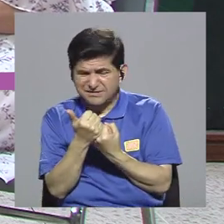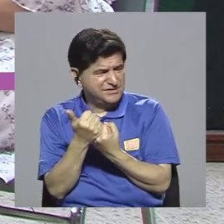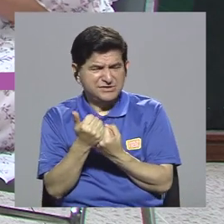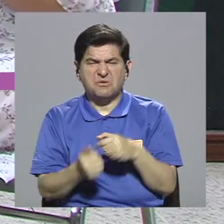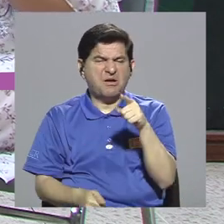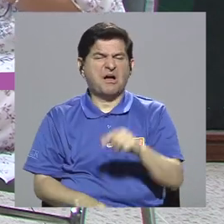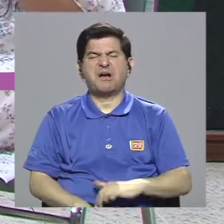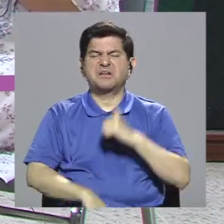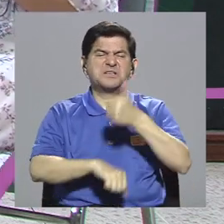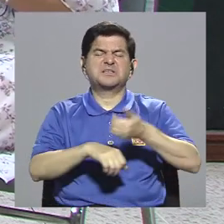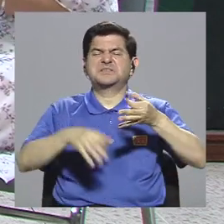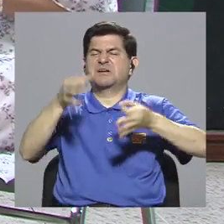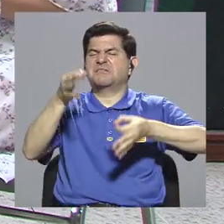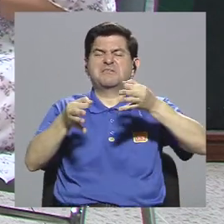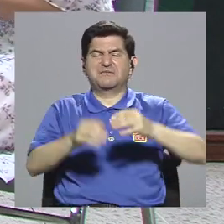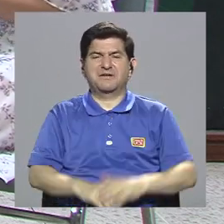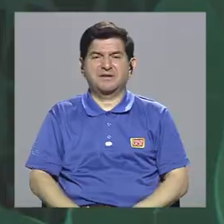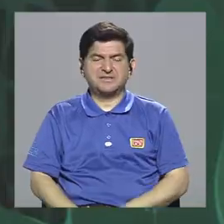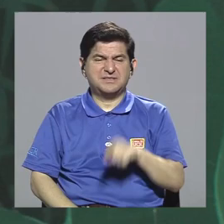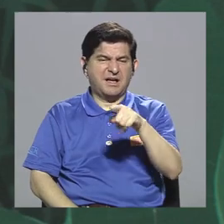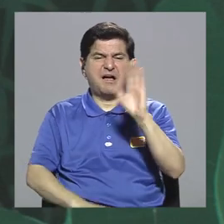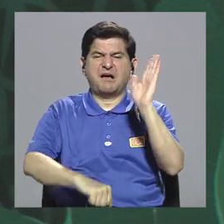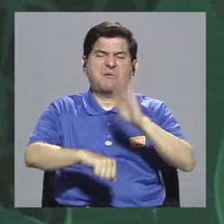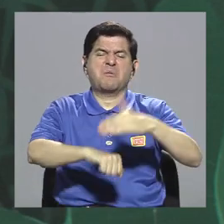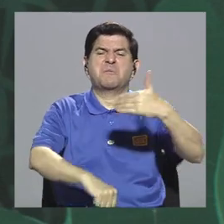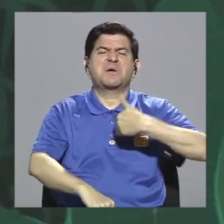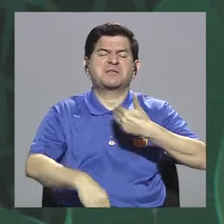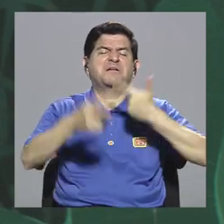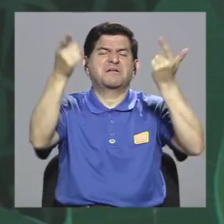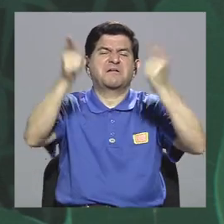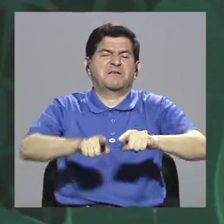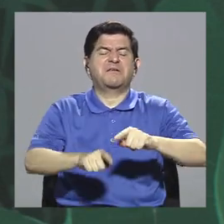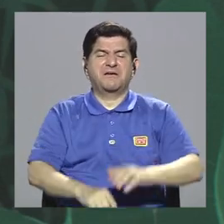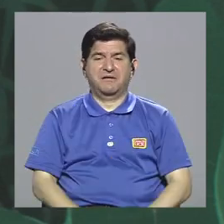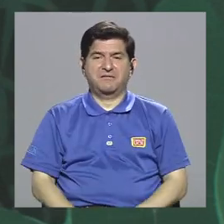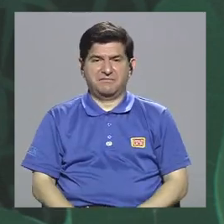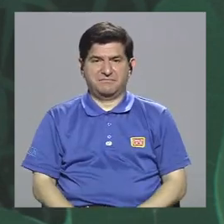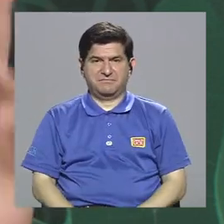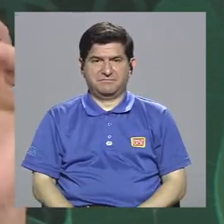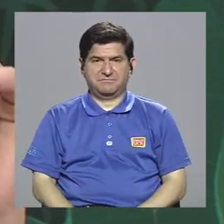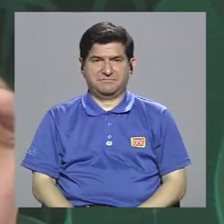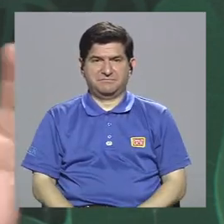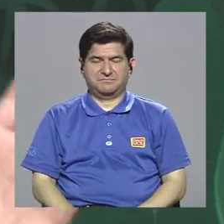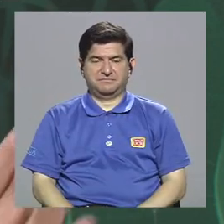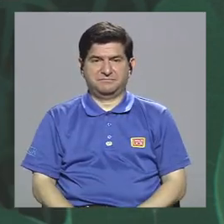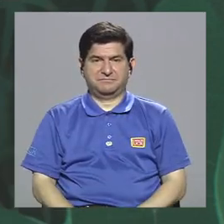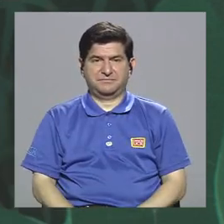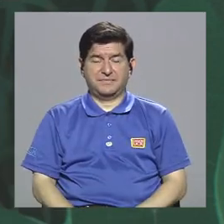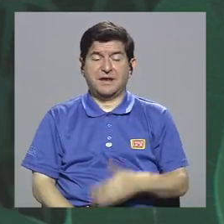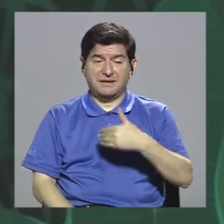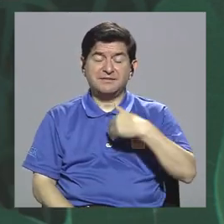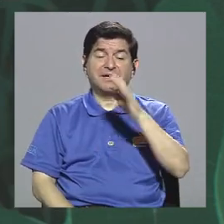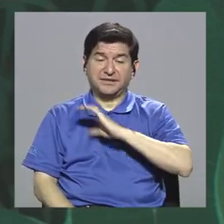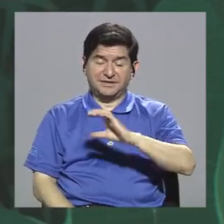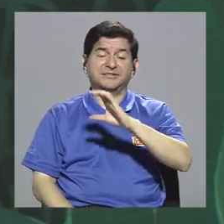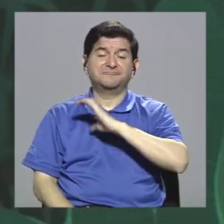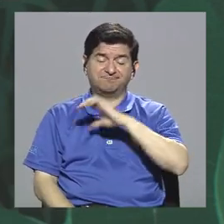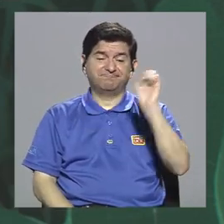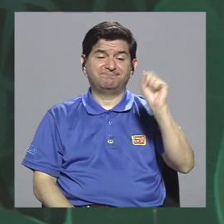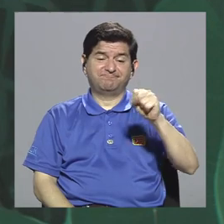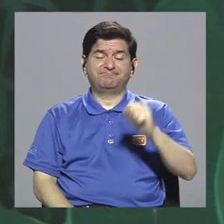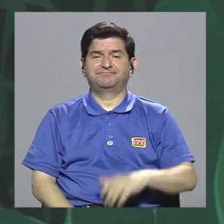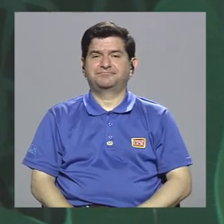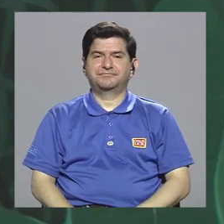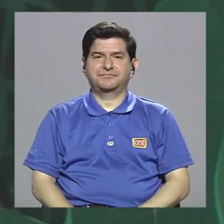las personas muchas veces, lejos de ser apoyadas, son juzgadas y son cuestionadas como posibles culpables de lo que sucedió,